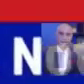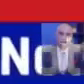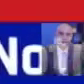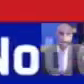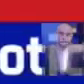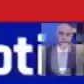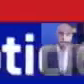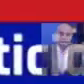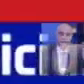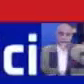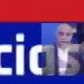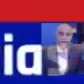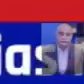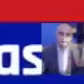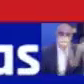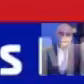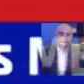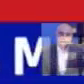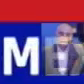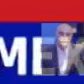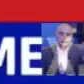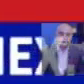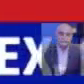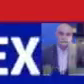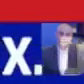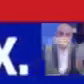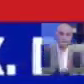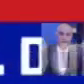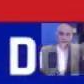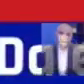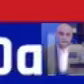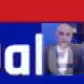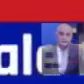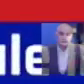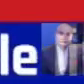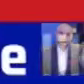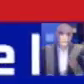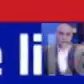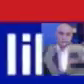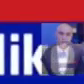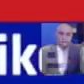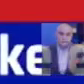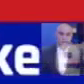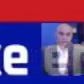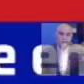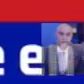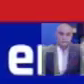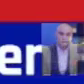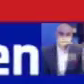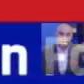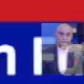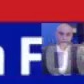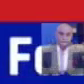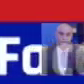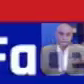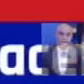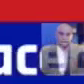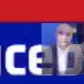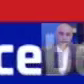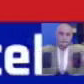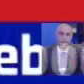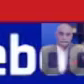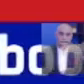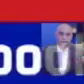Citigroup. Y vaya que ese año fue muy próspero para Zedillín Coyoyayo, como lo apodaban en la